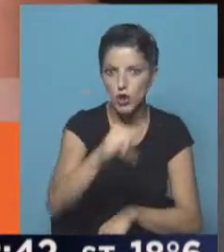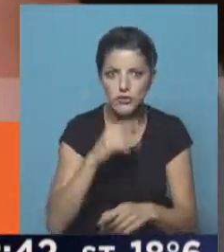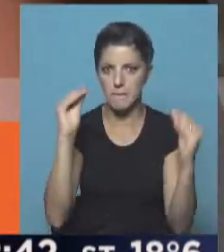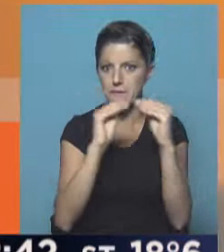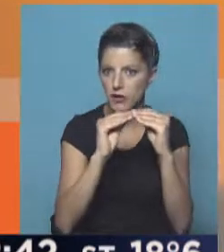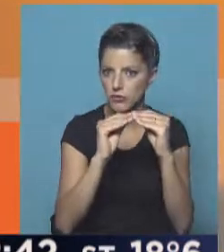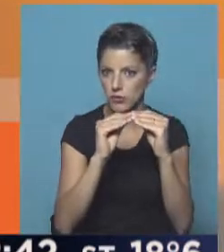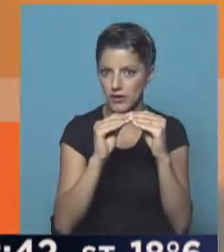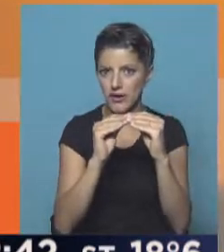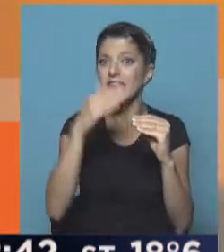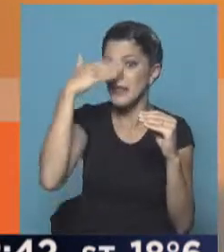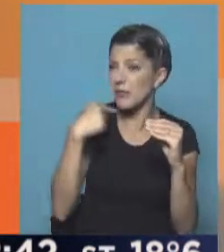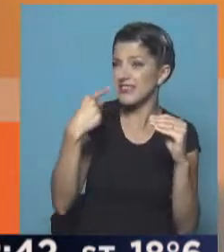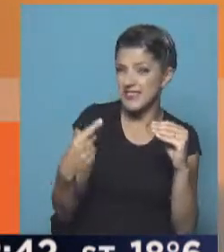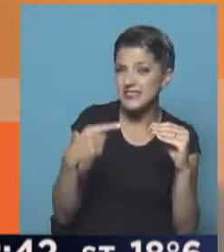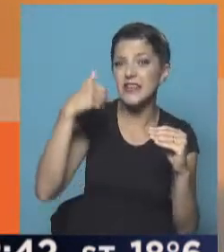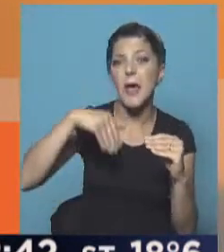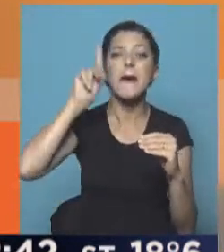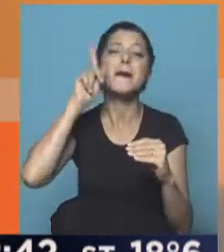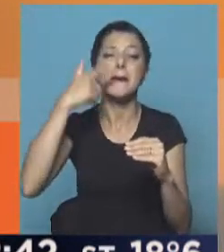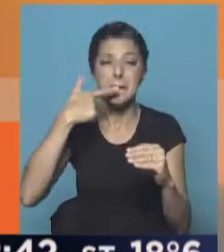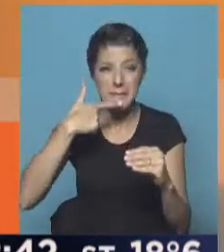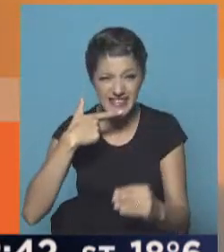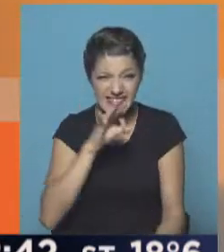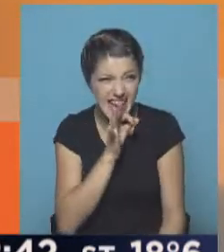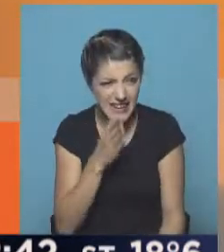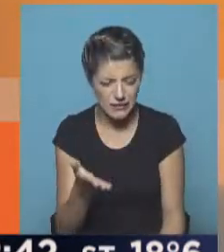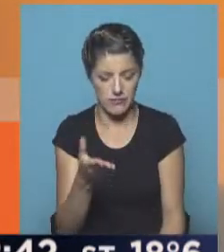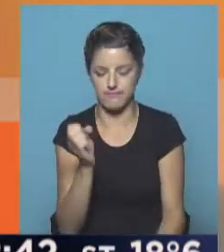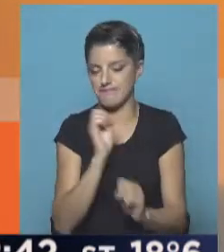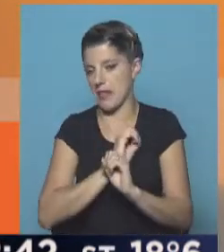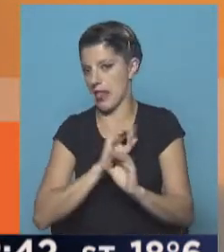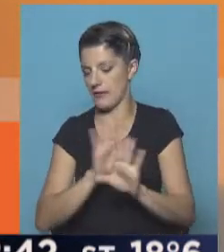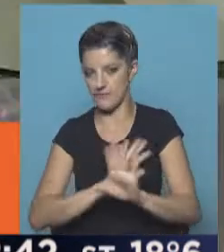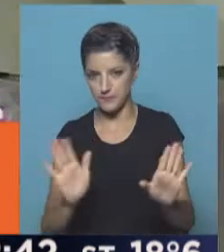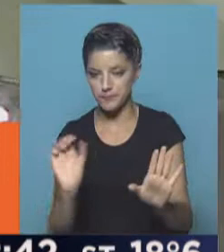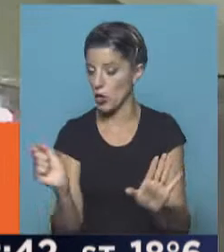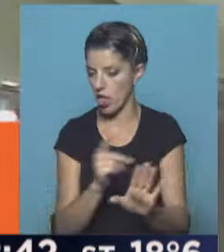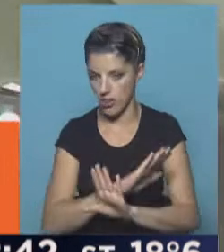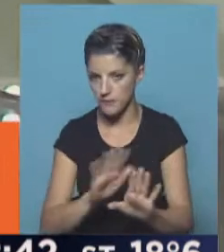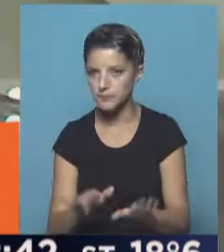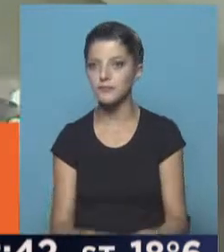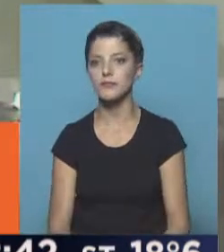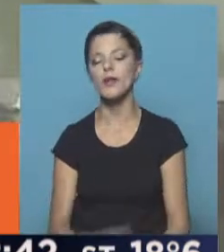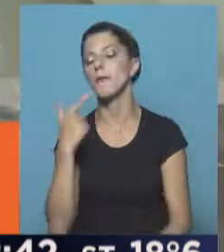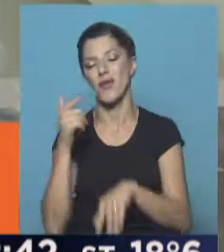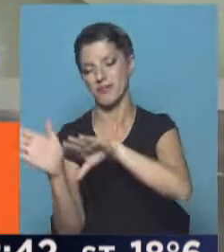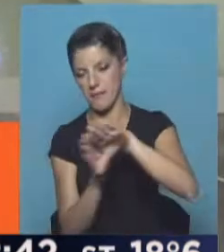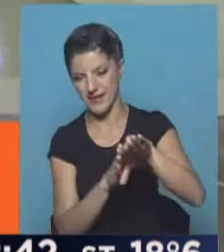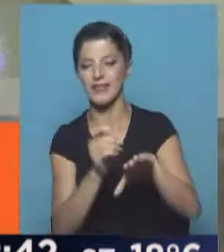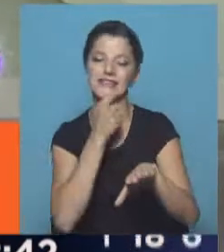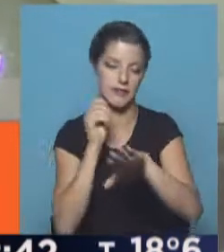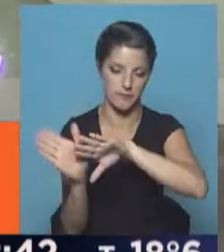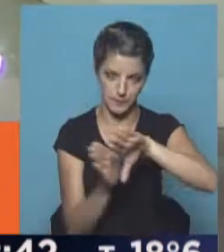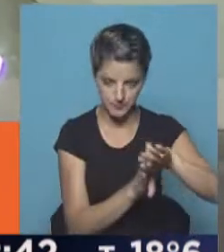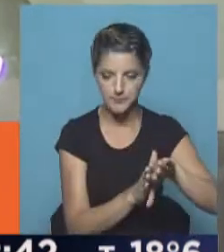encima te dice mi cerdito, y es un desastre. Pero volviendo al tema en serio y fuera de los chistes,